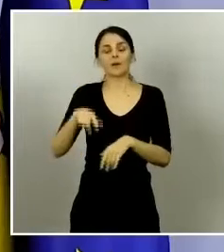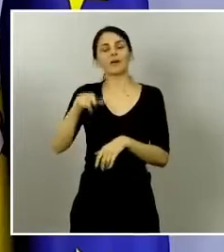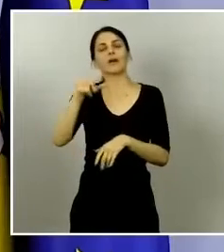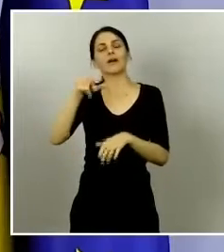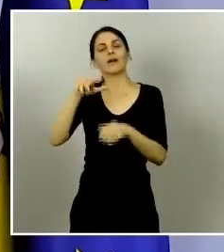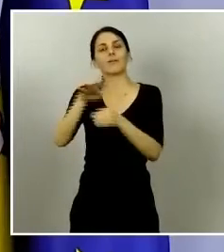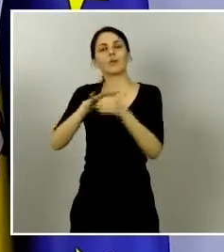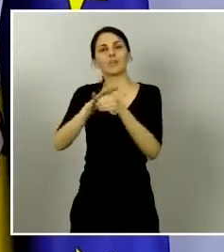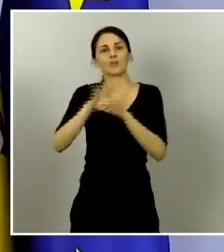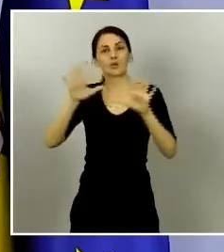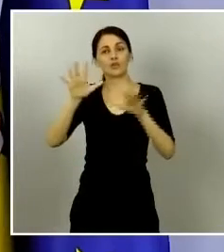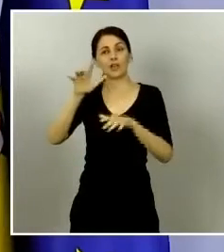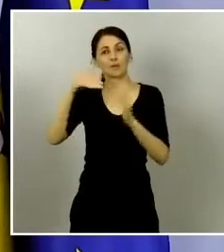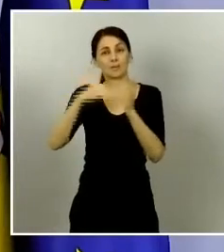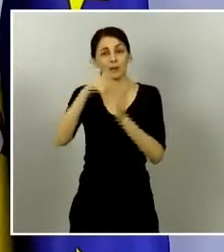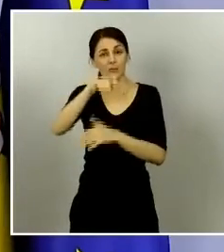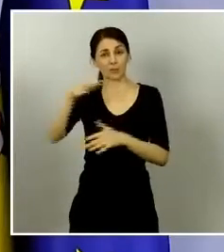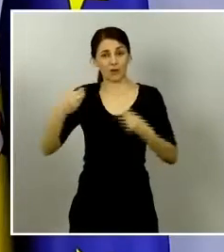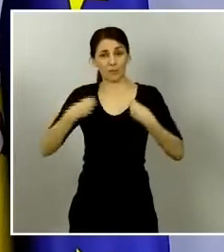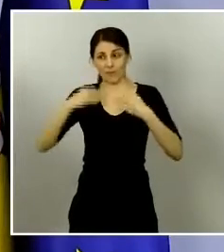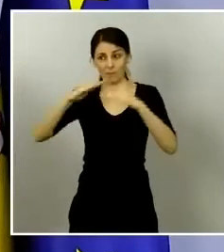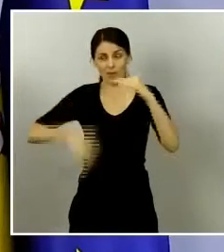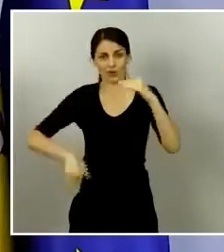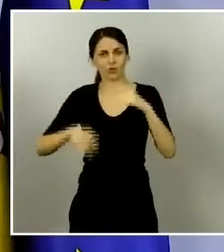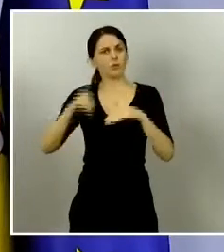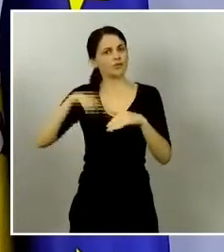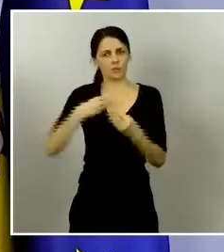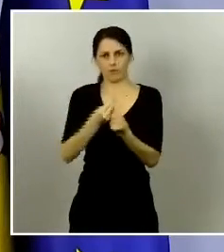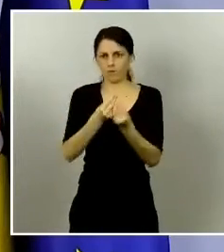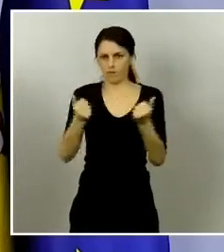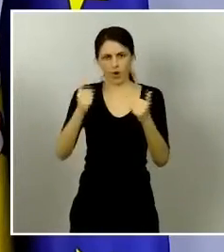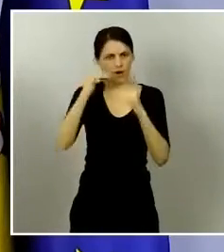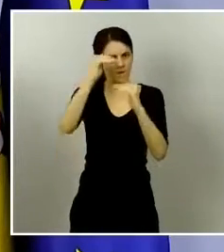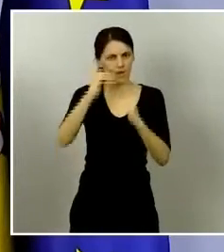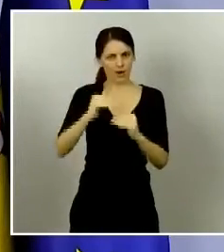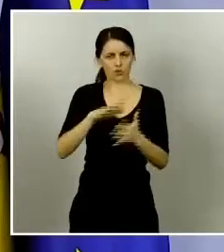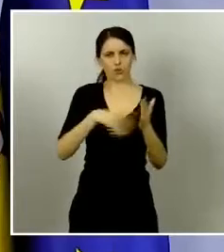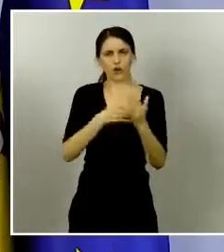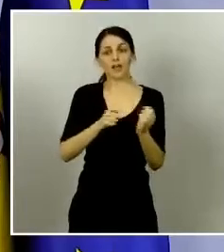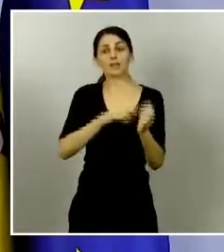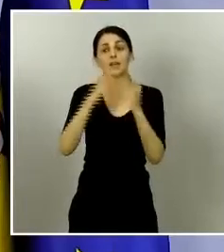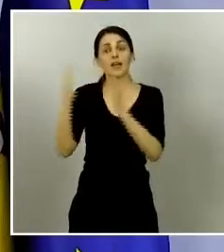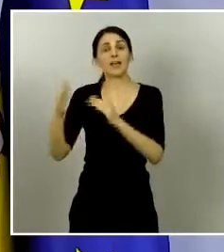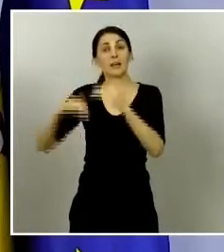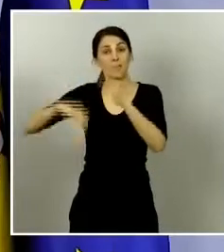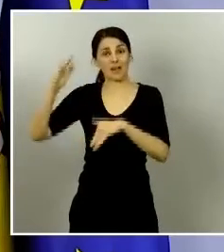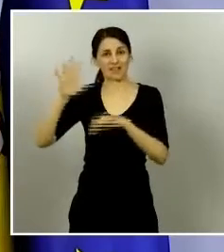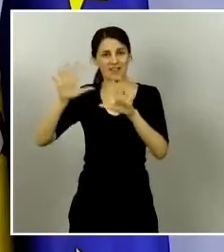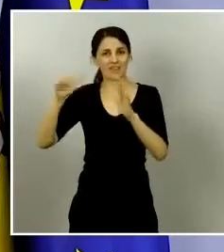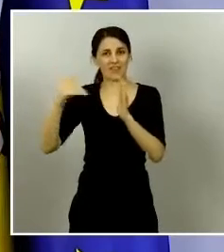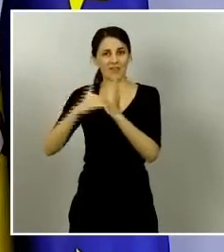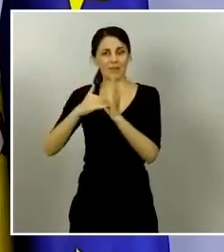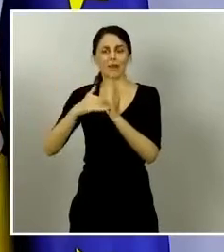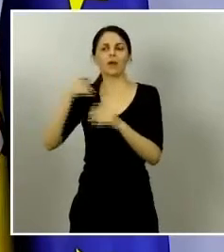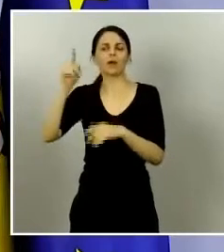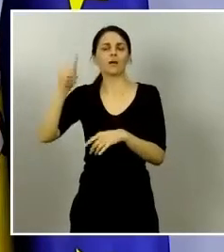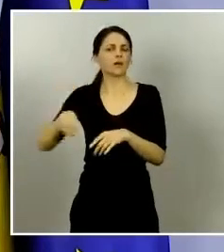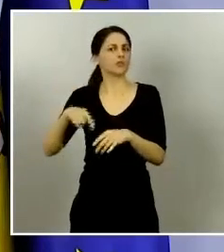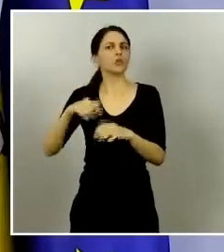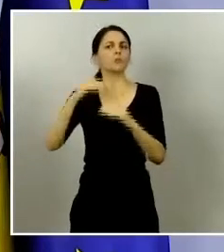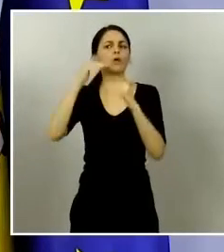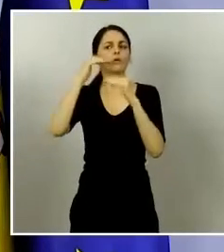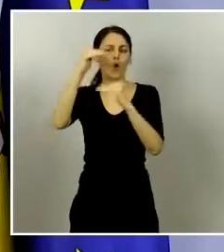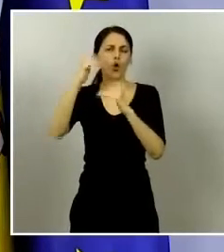horarias, en aquellos municipios de menos de 10.000 habitantes desaparecen. Y en otros municipios de fase 1 de más de 10.000